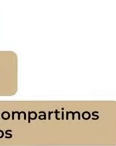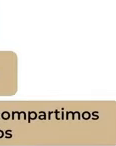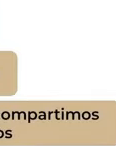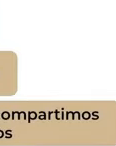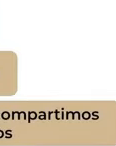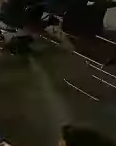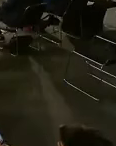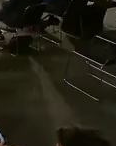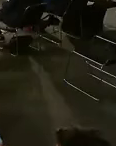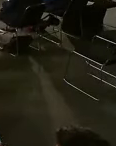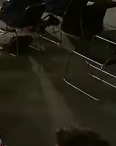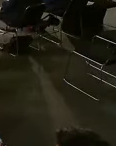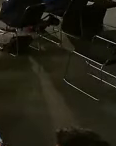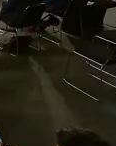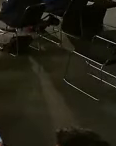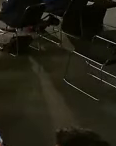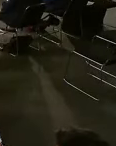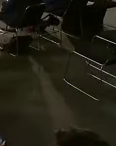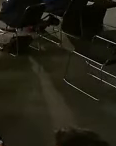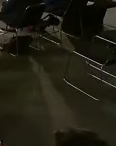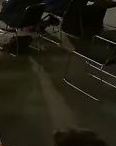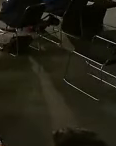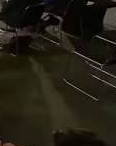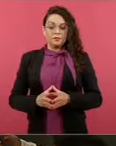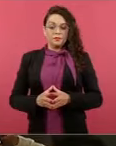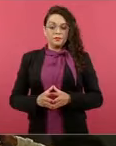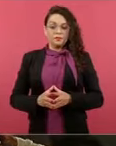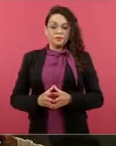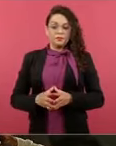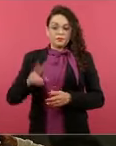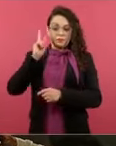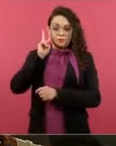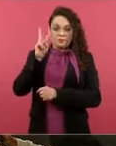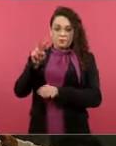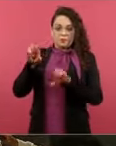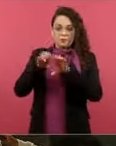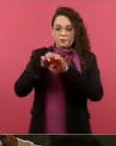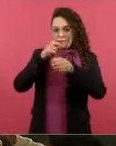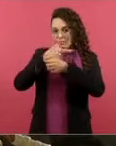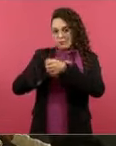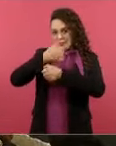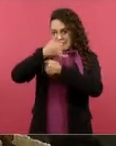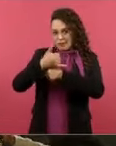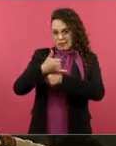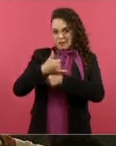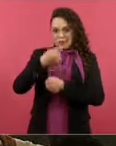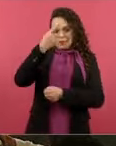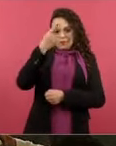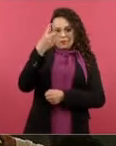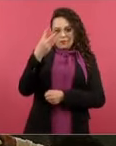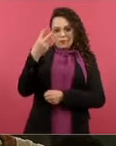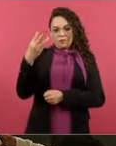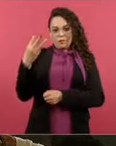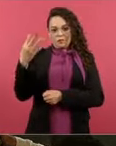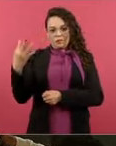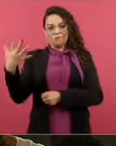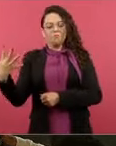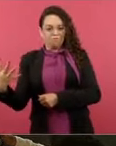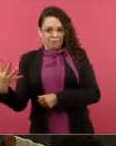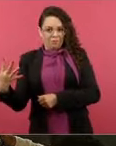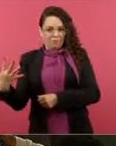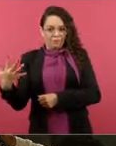aprendizaje. Esa es la idea. Y aquí está la estructura del proyecto. Creo que ya están bastante familiarizados, ya no voy a leer uno